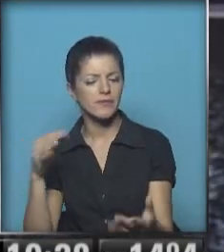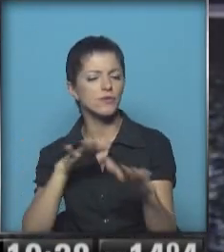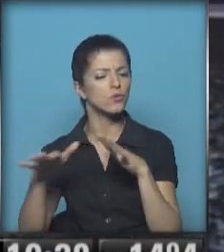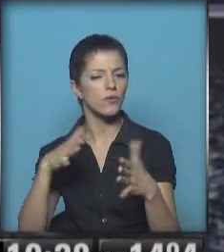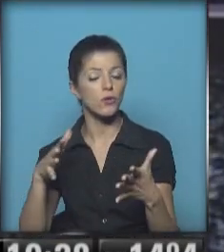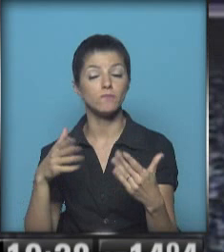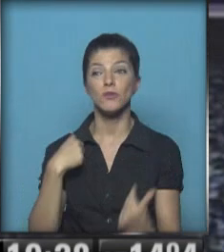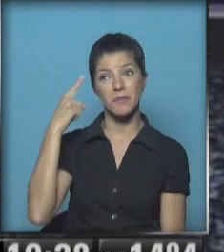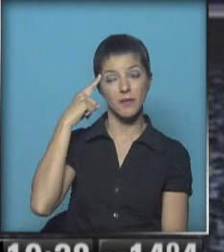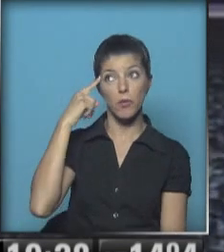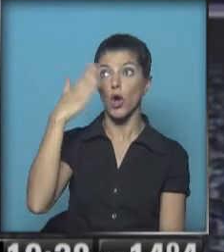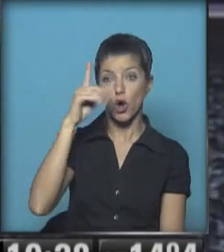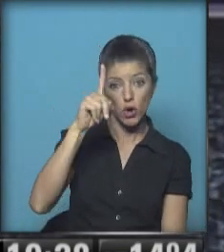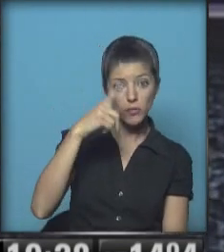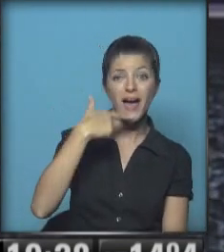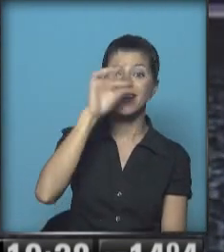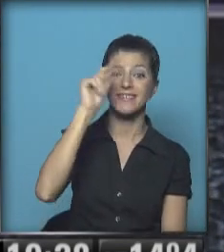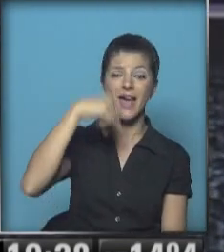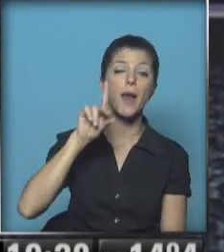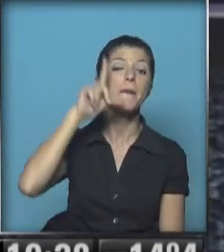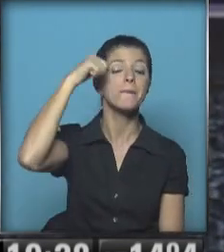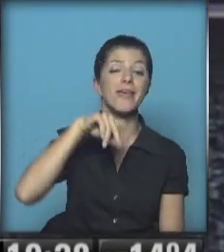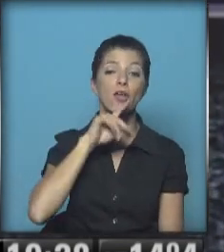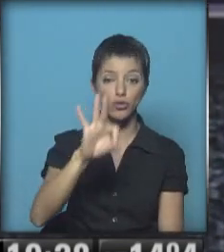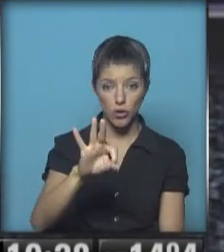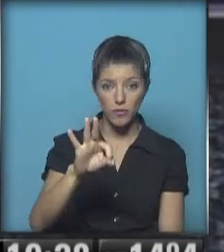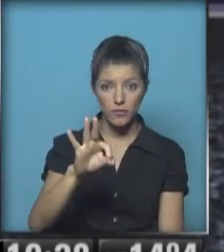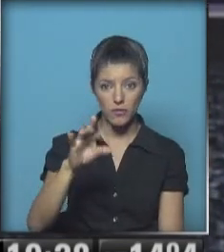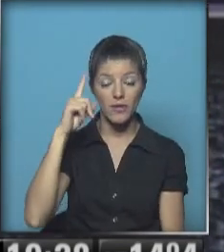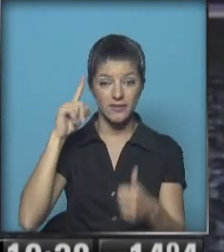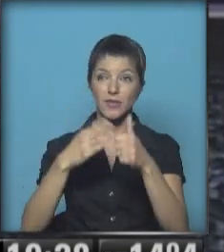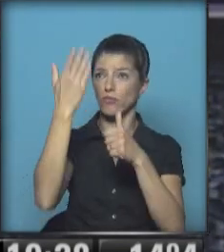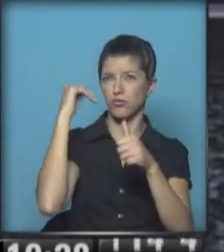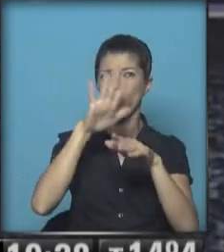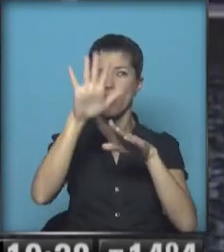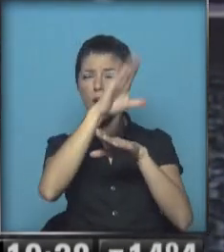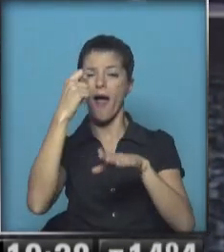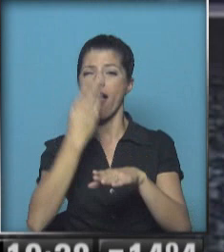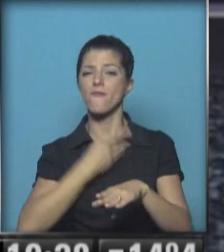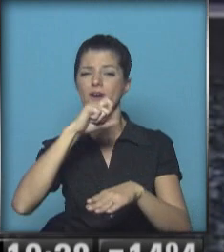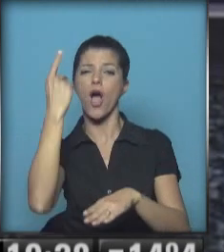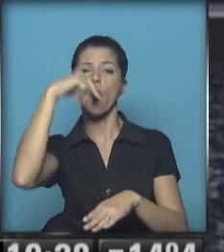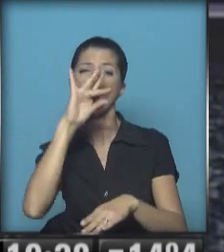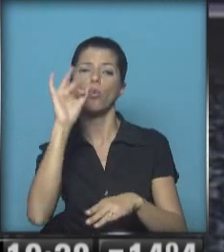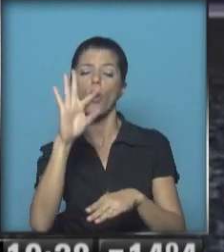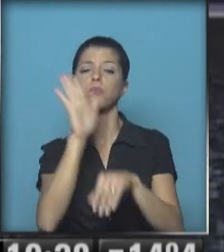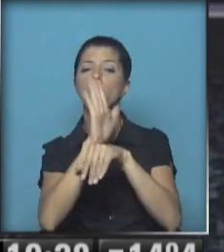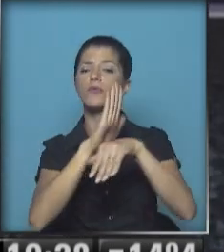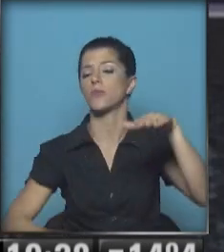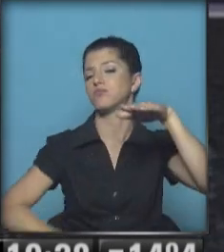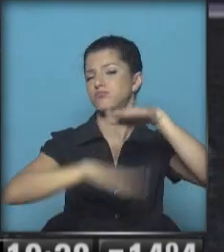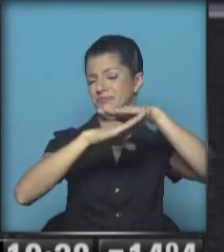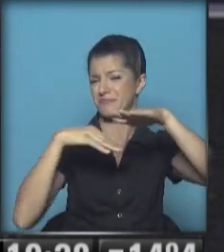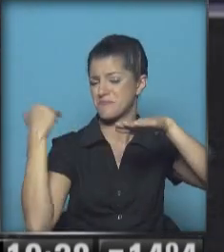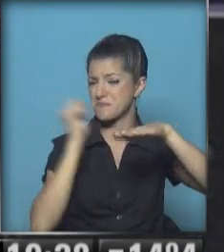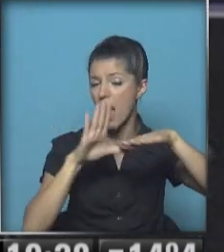Córdoba Sarmiento lo ubicó en el Facundo como si fuera la cabeza de la barbarie, porque